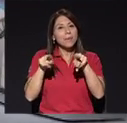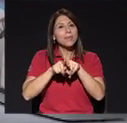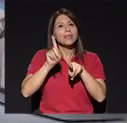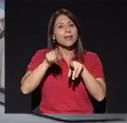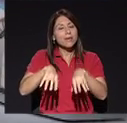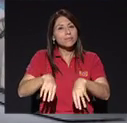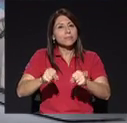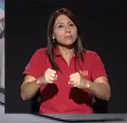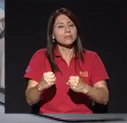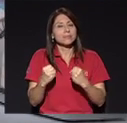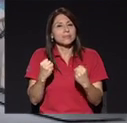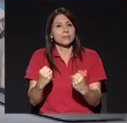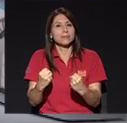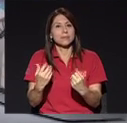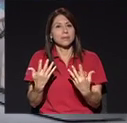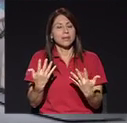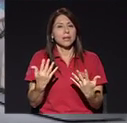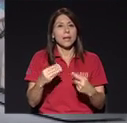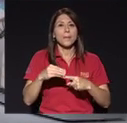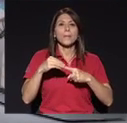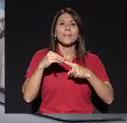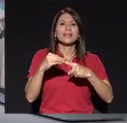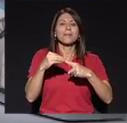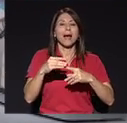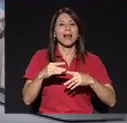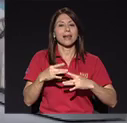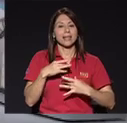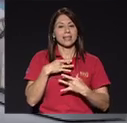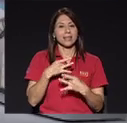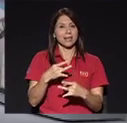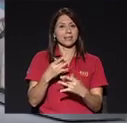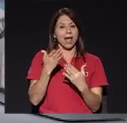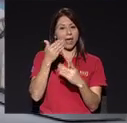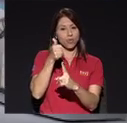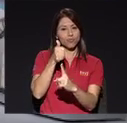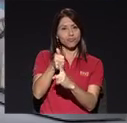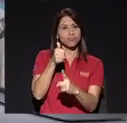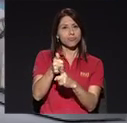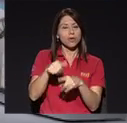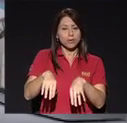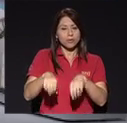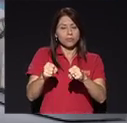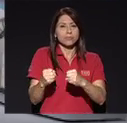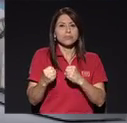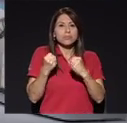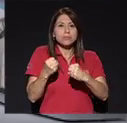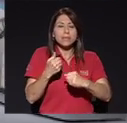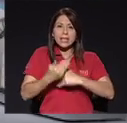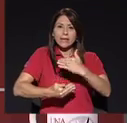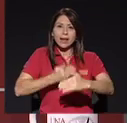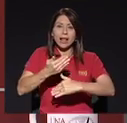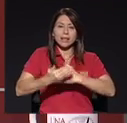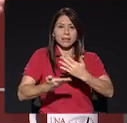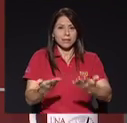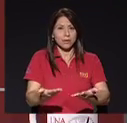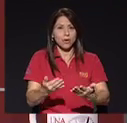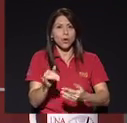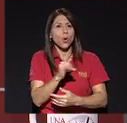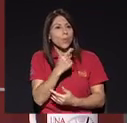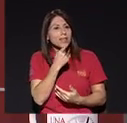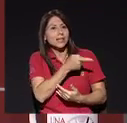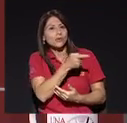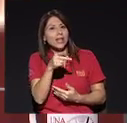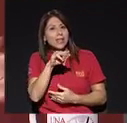empodere, la principal interesada se empodere en llevar adelante los procesos. Como Exacto. usted